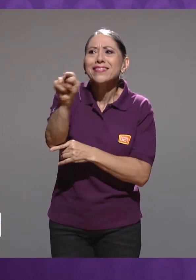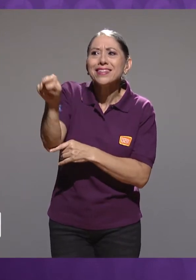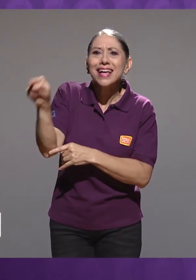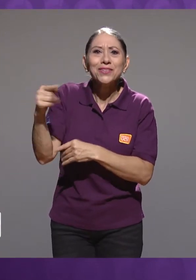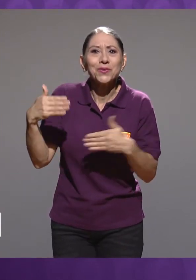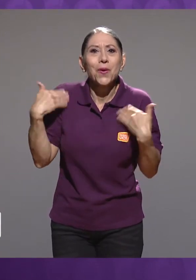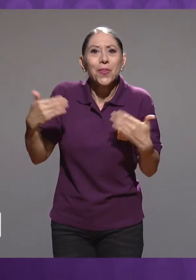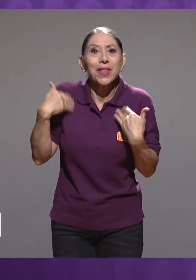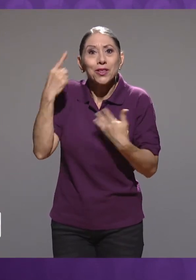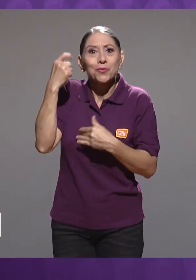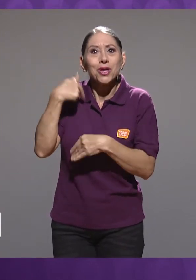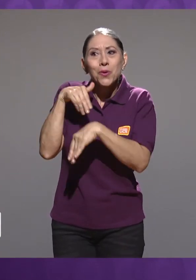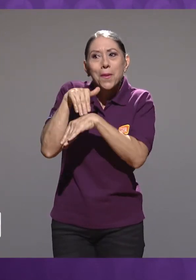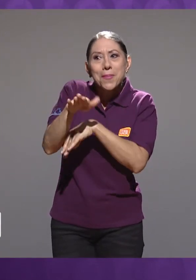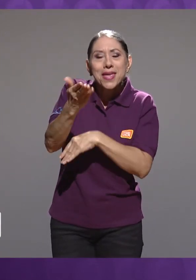ellos de contentos de lo que yo les envío?